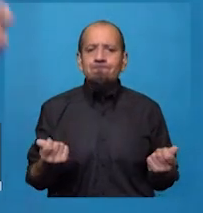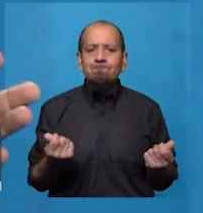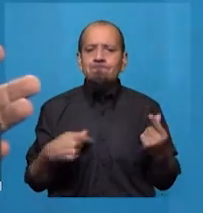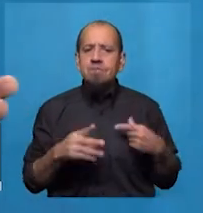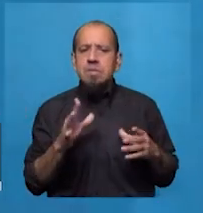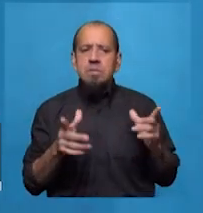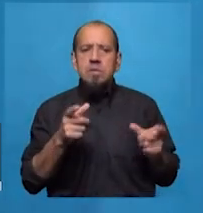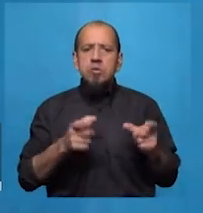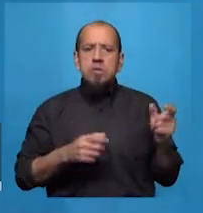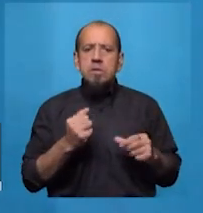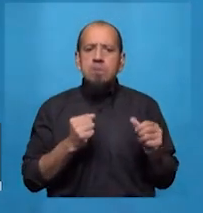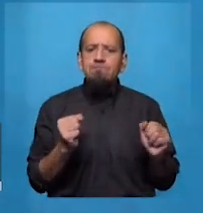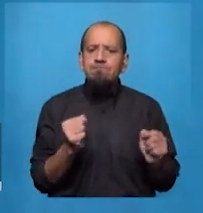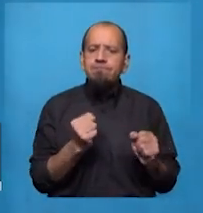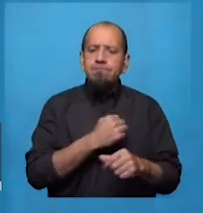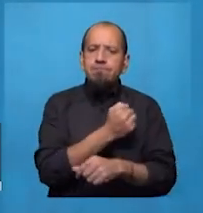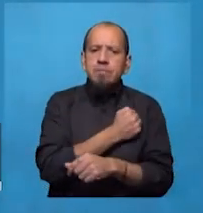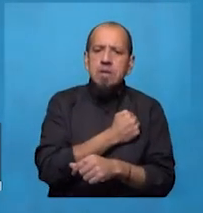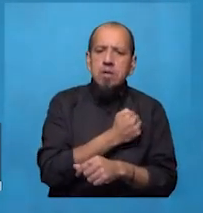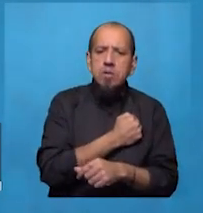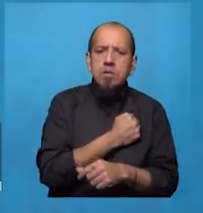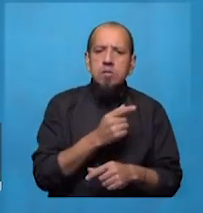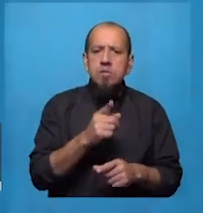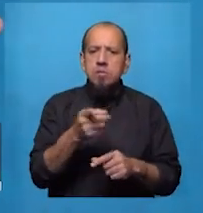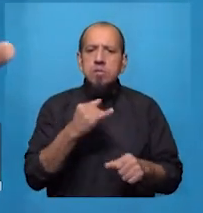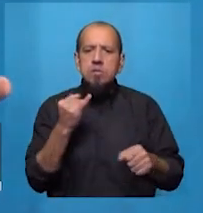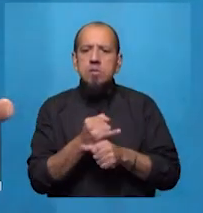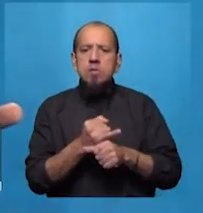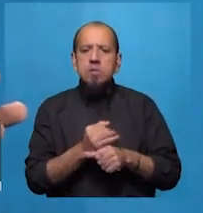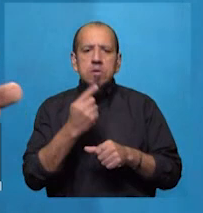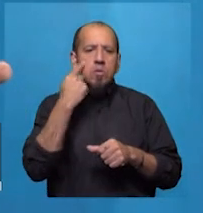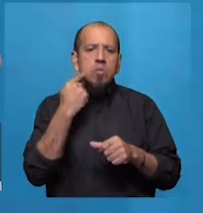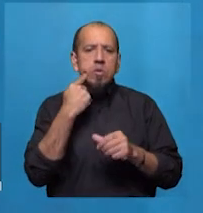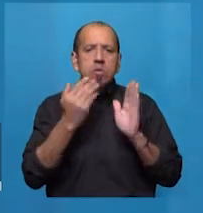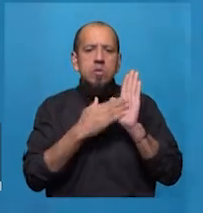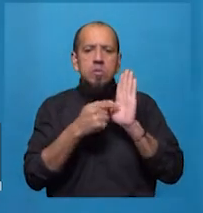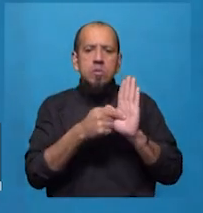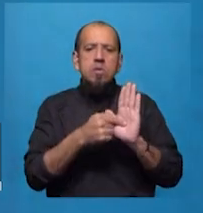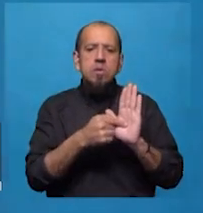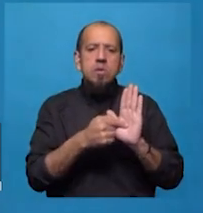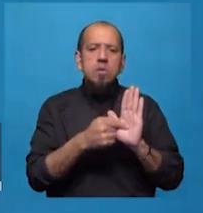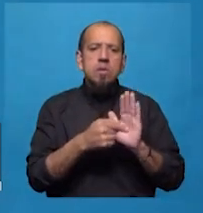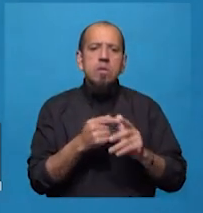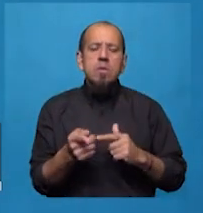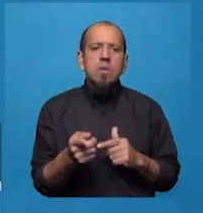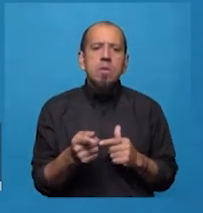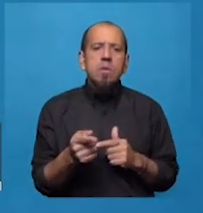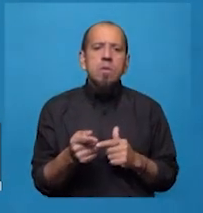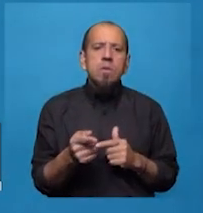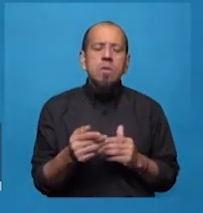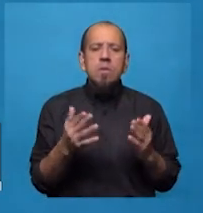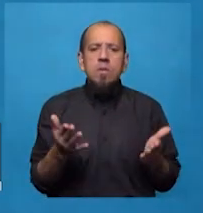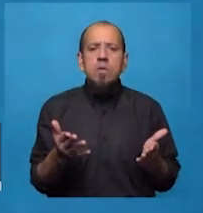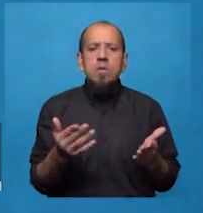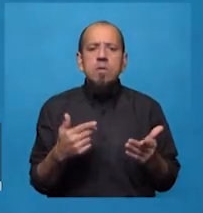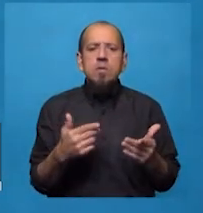atemorizada y que la respuesta es estás equivocado porque los números a mí me dan bien después La respuesta es